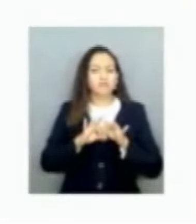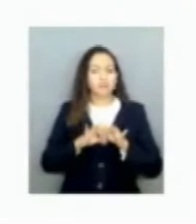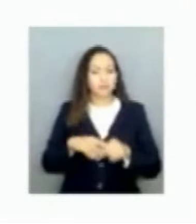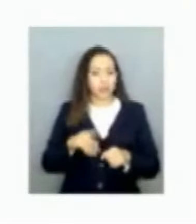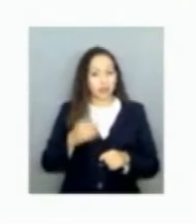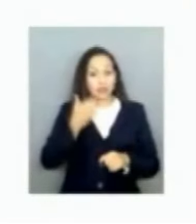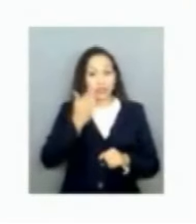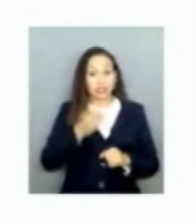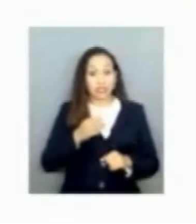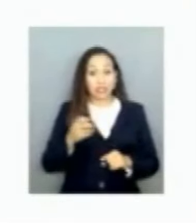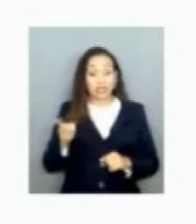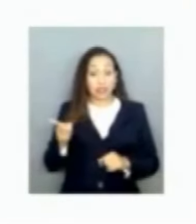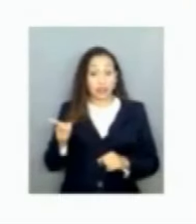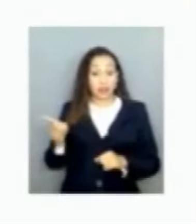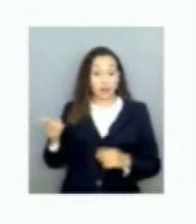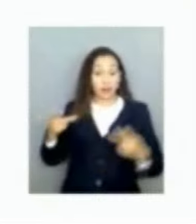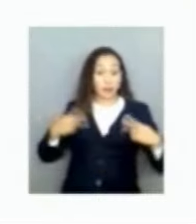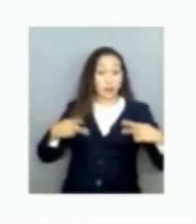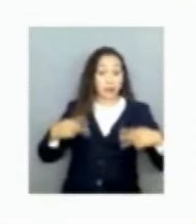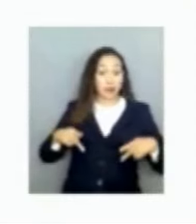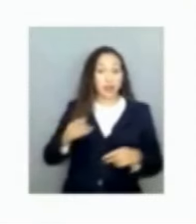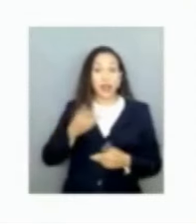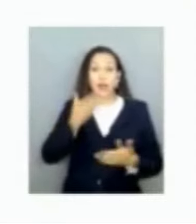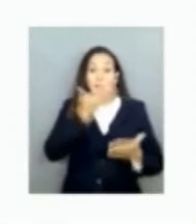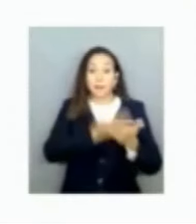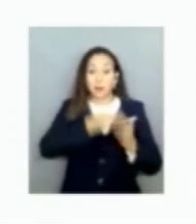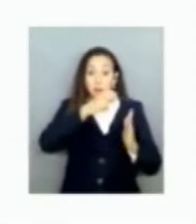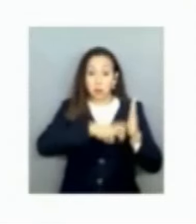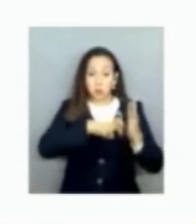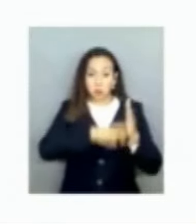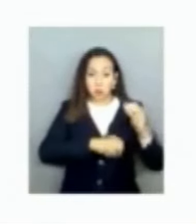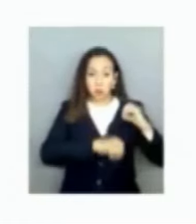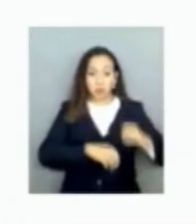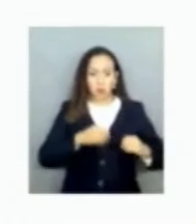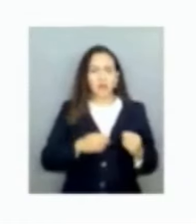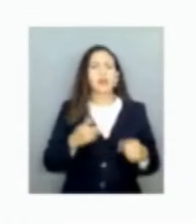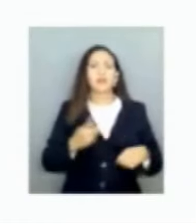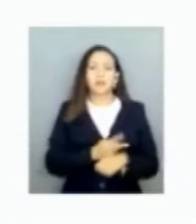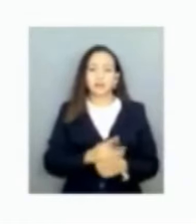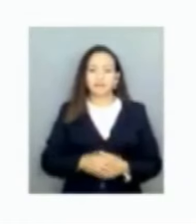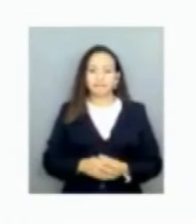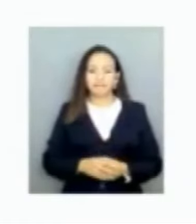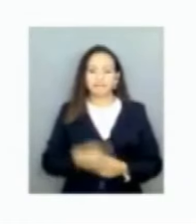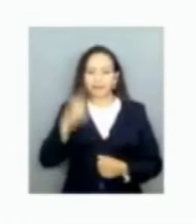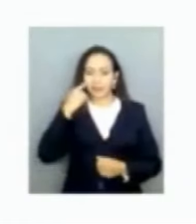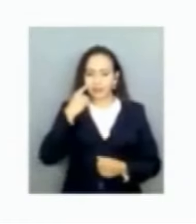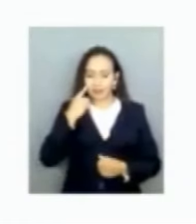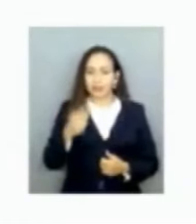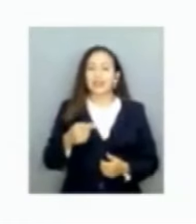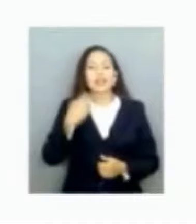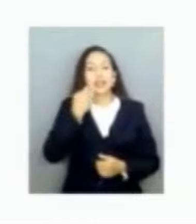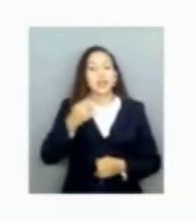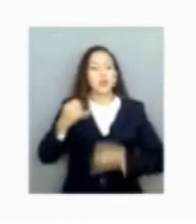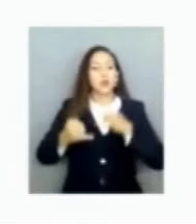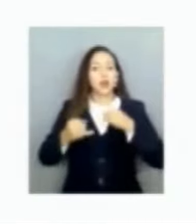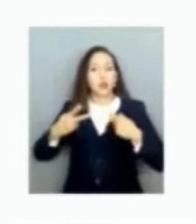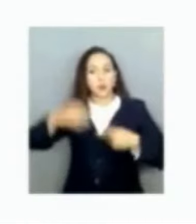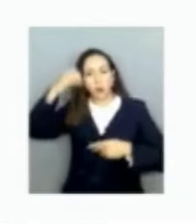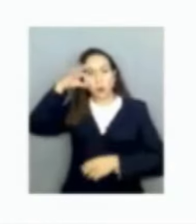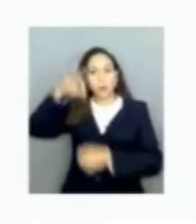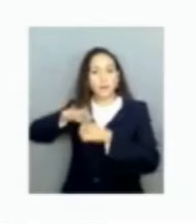mal no quiere verla no quiere ver a personas que puedan ser un contrapeso o que no sean sumisos Y esa es